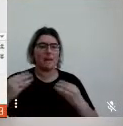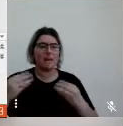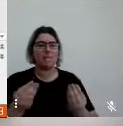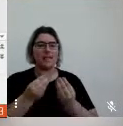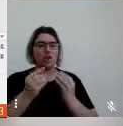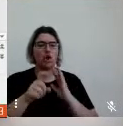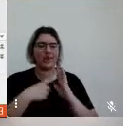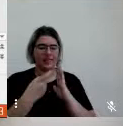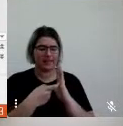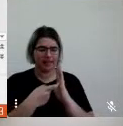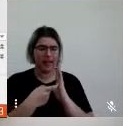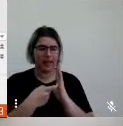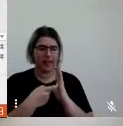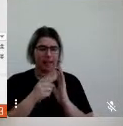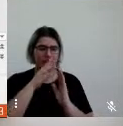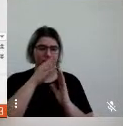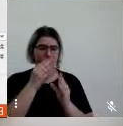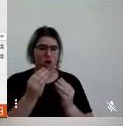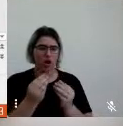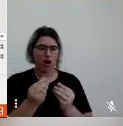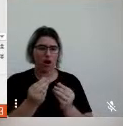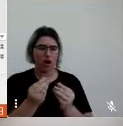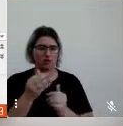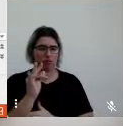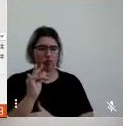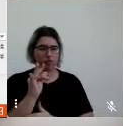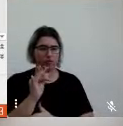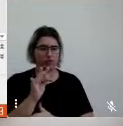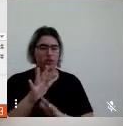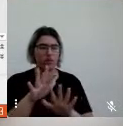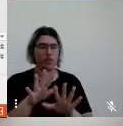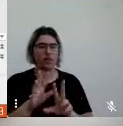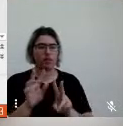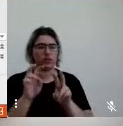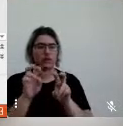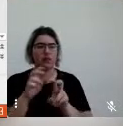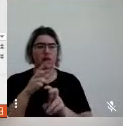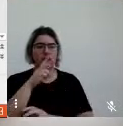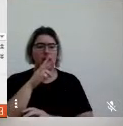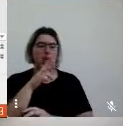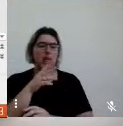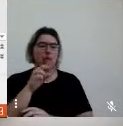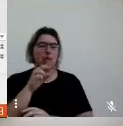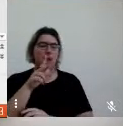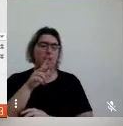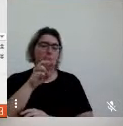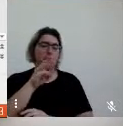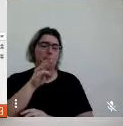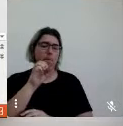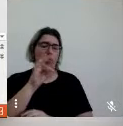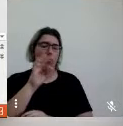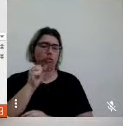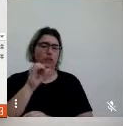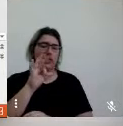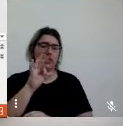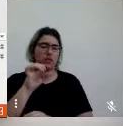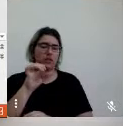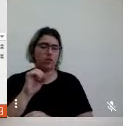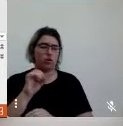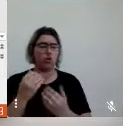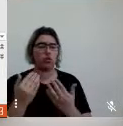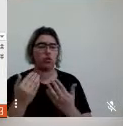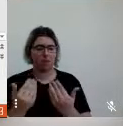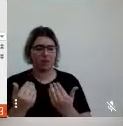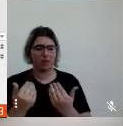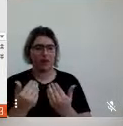¿vale? Pero por el tema de la hiperpotasemia no te preocupes porque puedes tomar leche de forma moderada sin